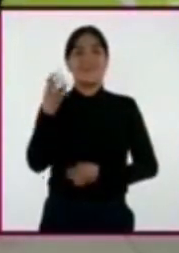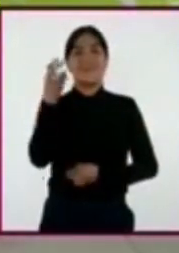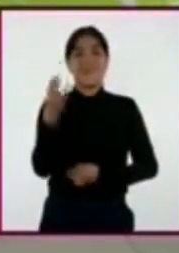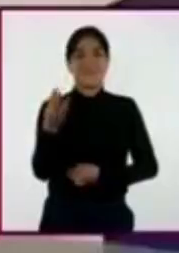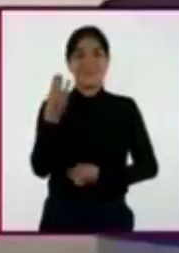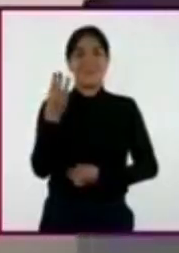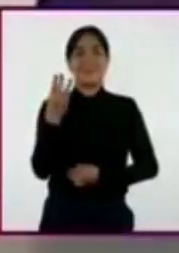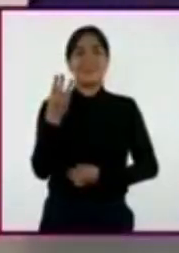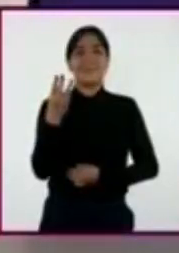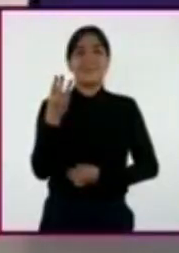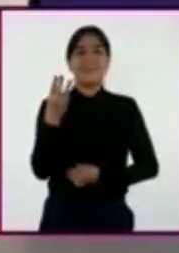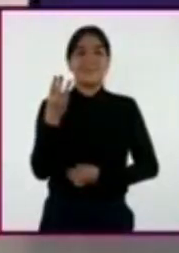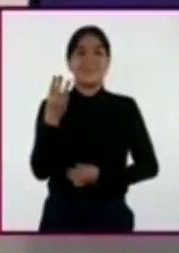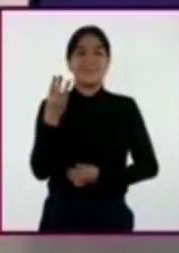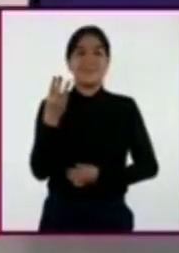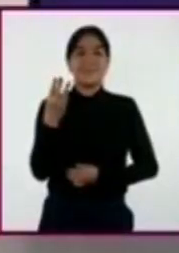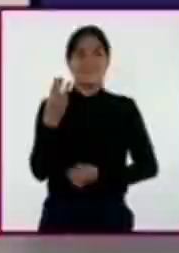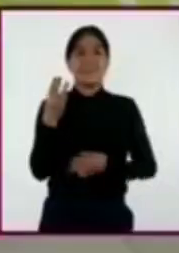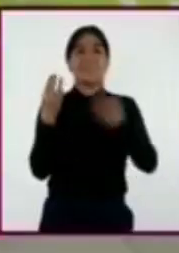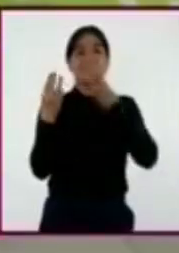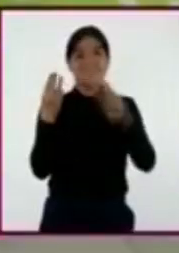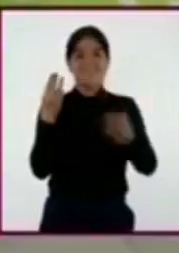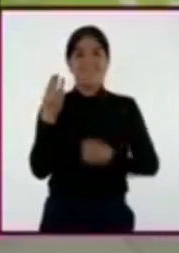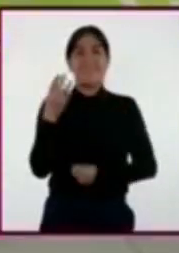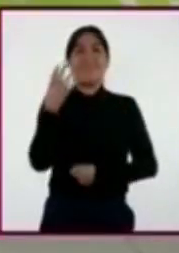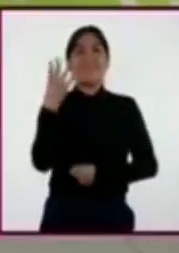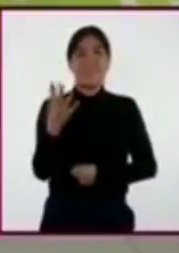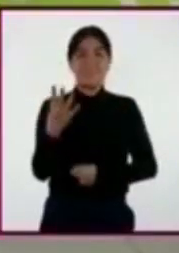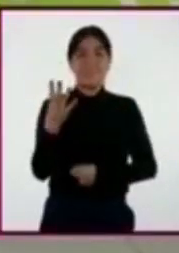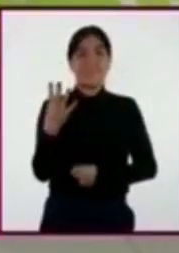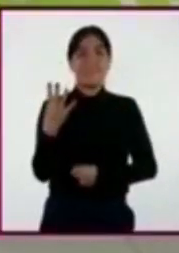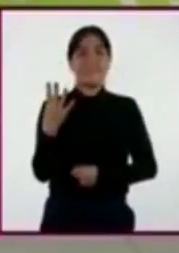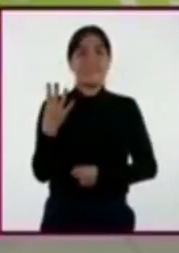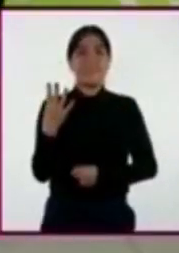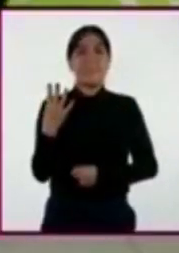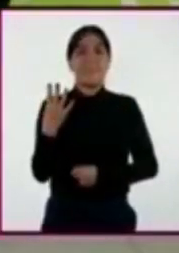3, muy bien. 4